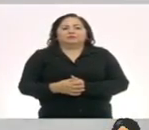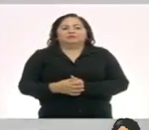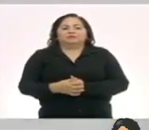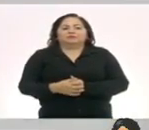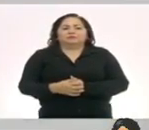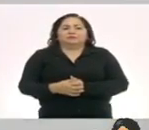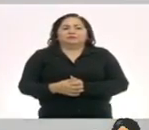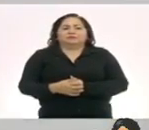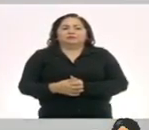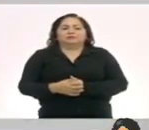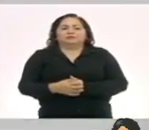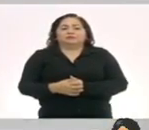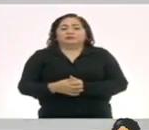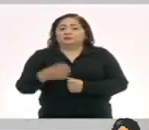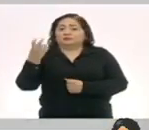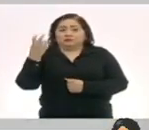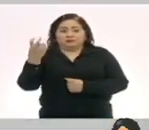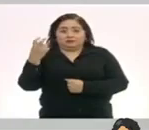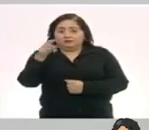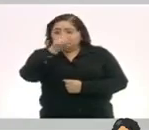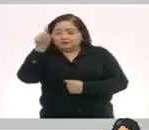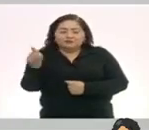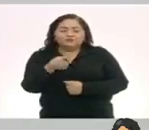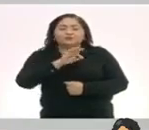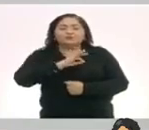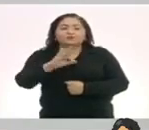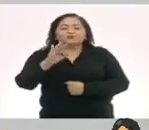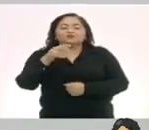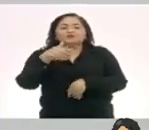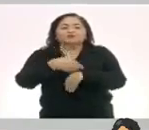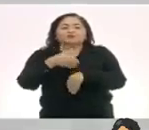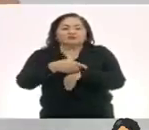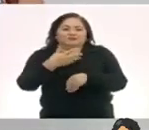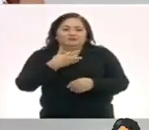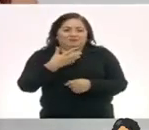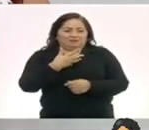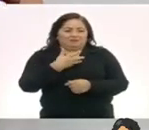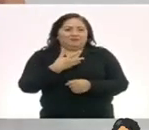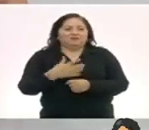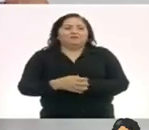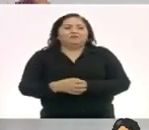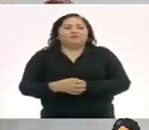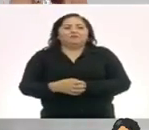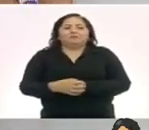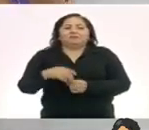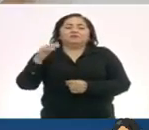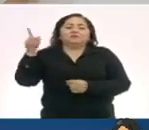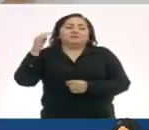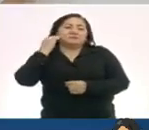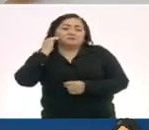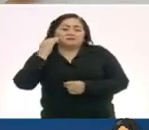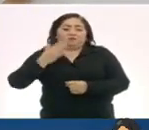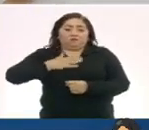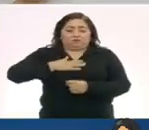30. Así es. De esta manera ya podemos tener el primer dato. Entre María y yo